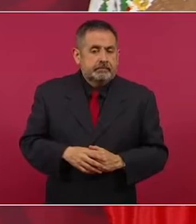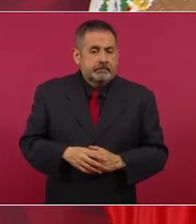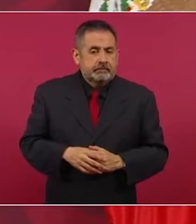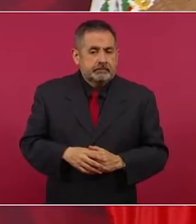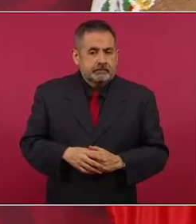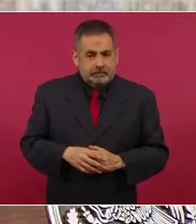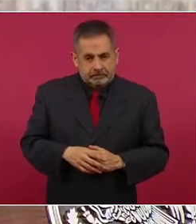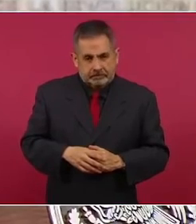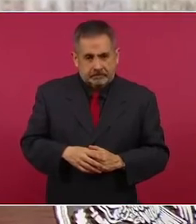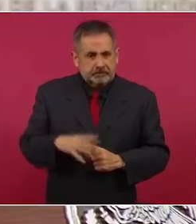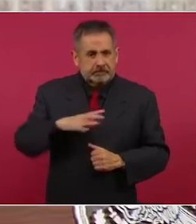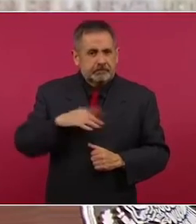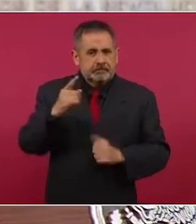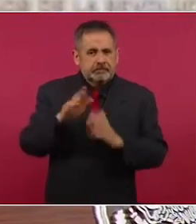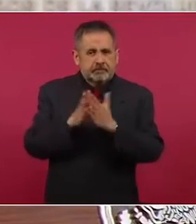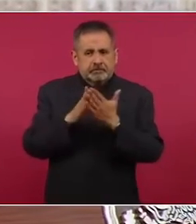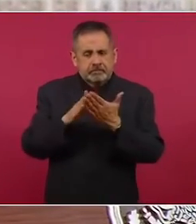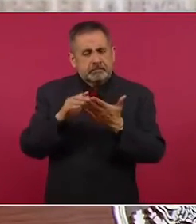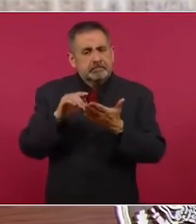Hay un libro